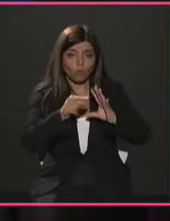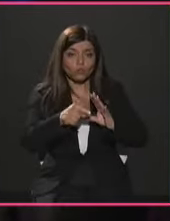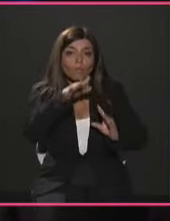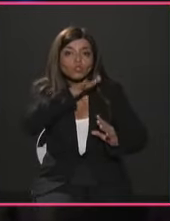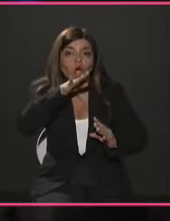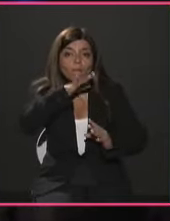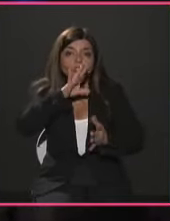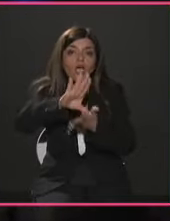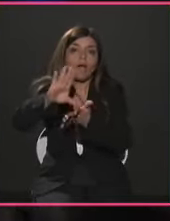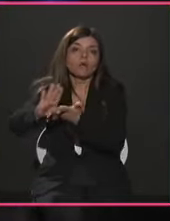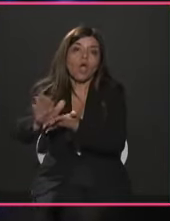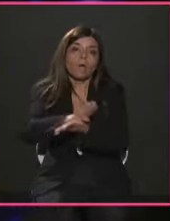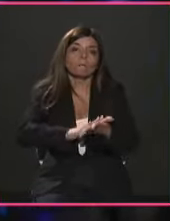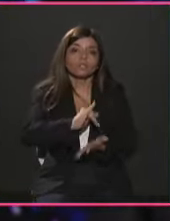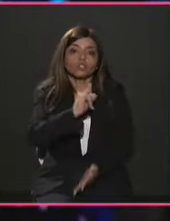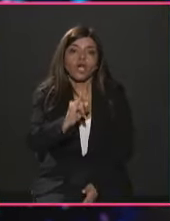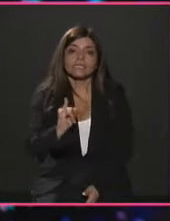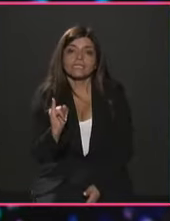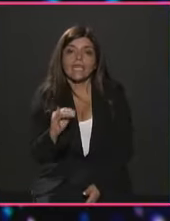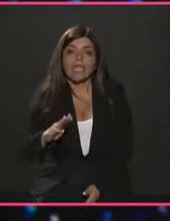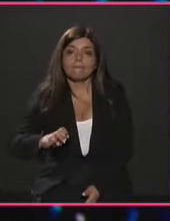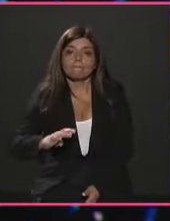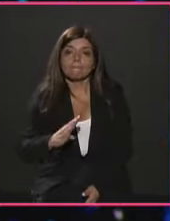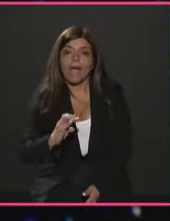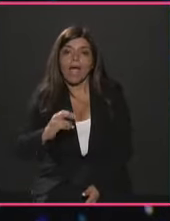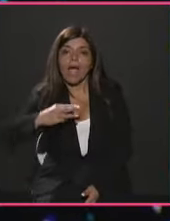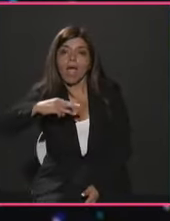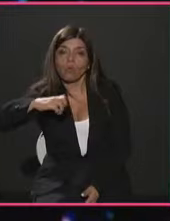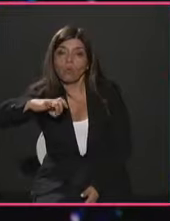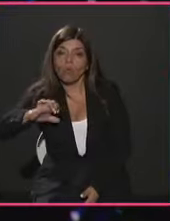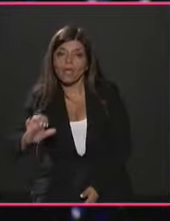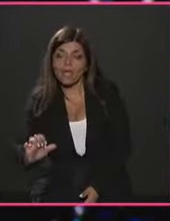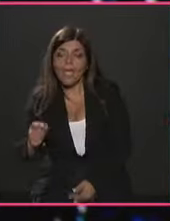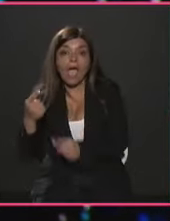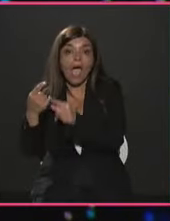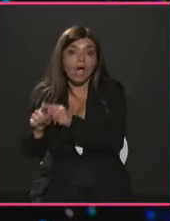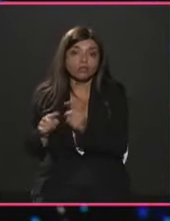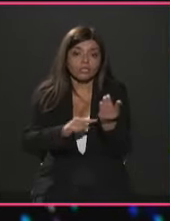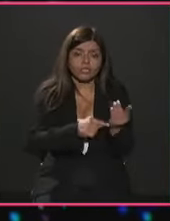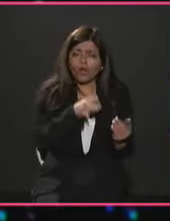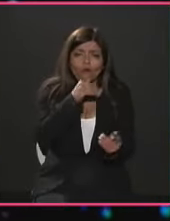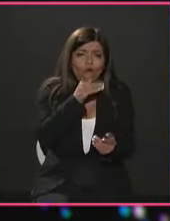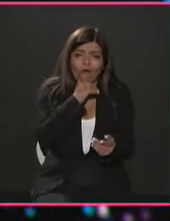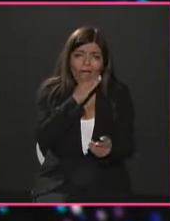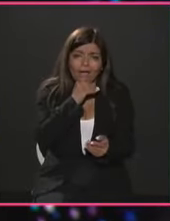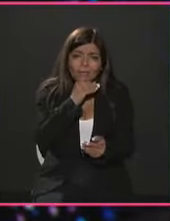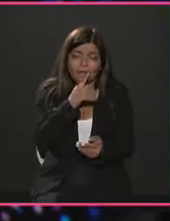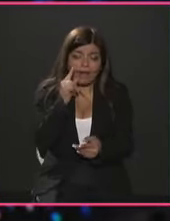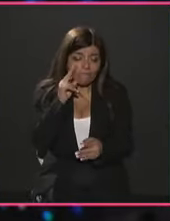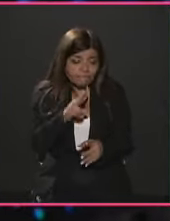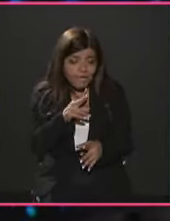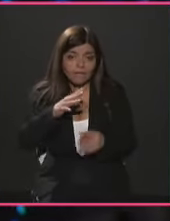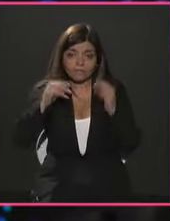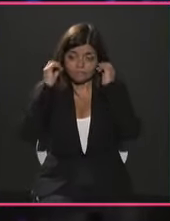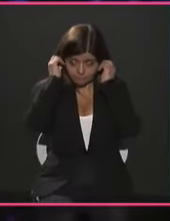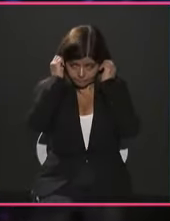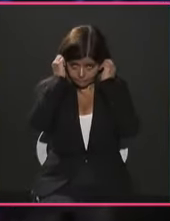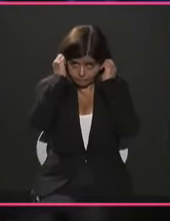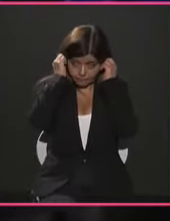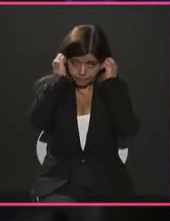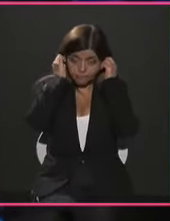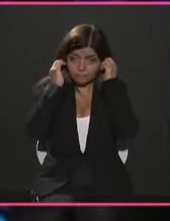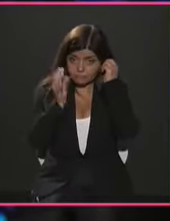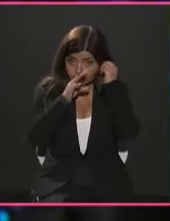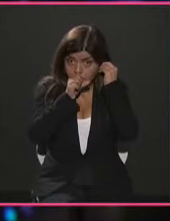utilizando esto en países como en zimbabue en donde Simplemente no hay otras tecnologías para poder predecir la resistencia antibiótica de